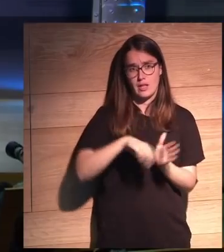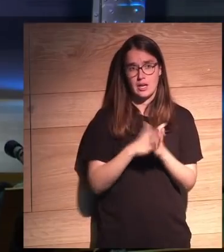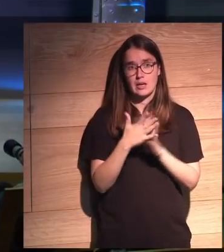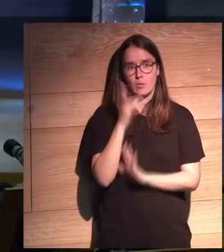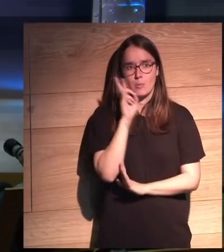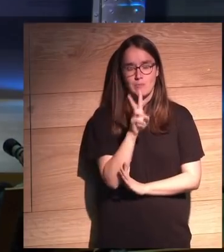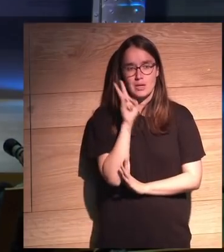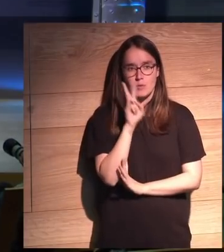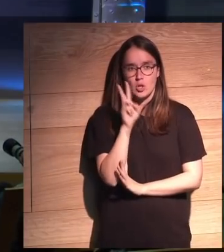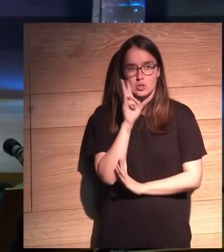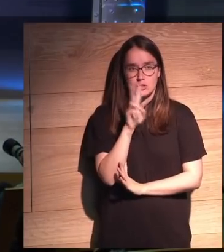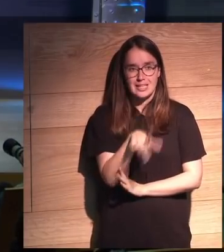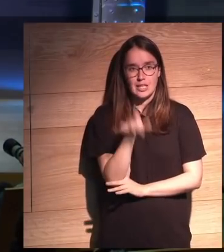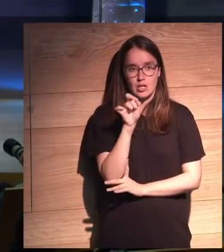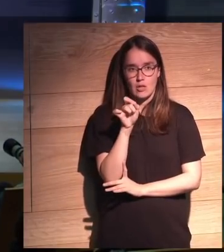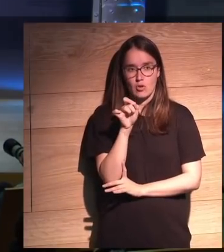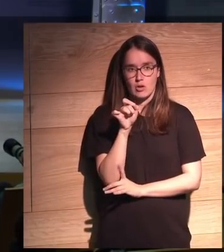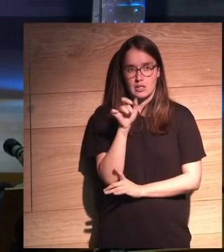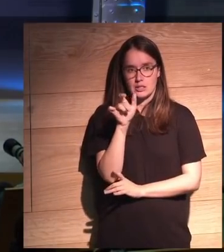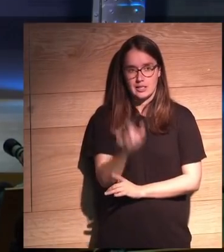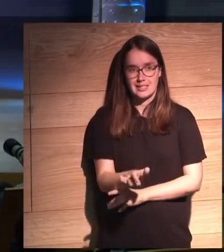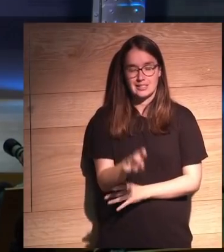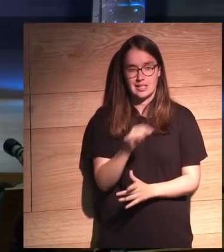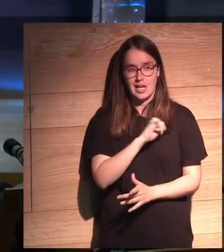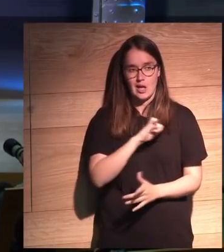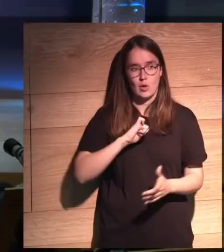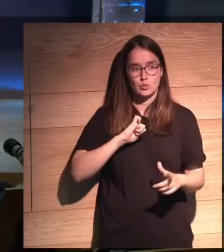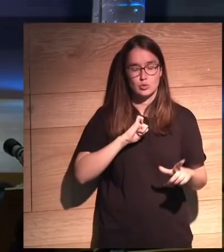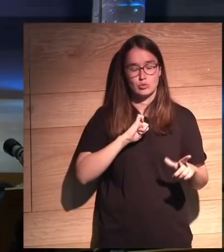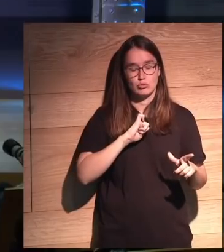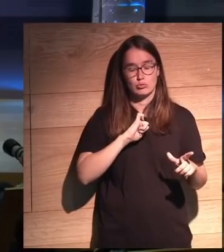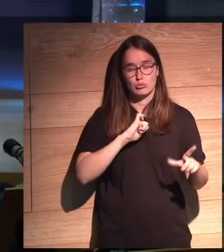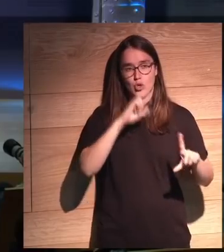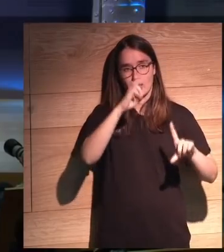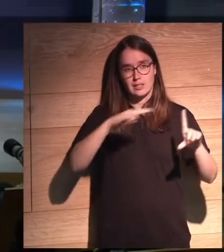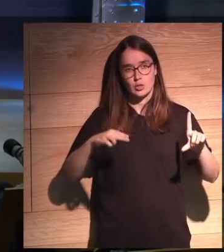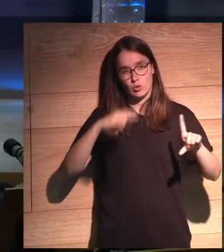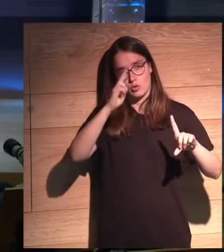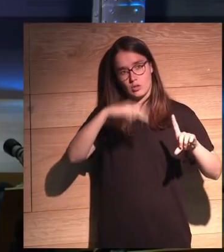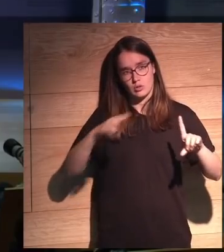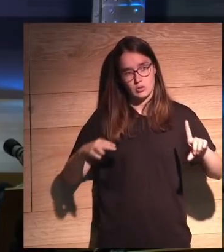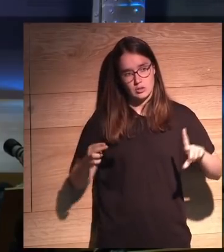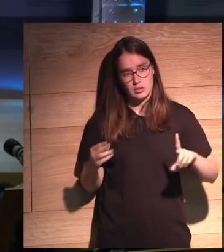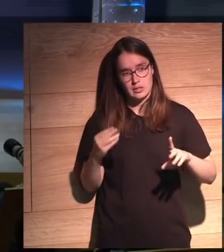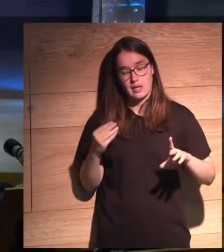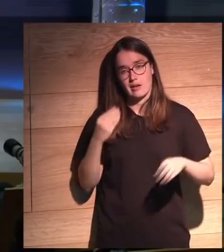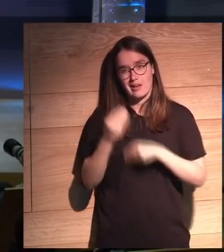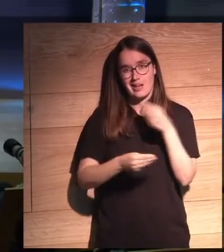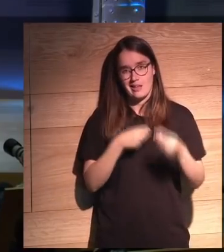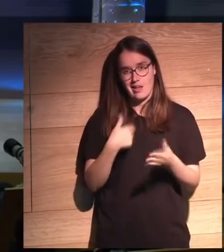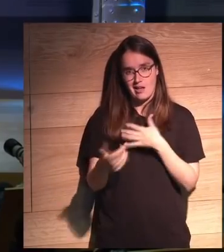hemos seleccionado pues este autorretrato con uno de los cuadros que ya, los autorretratos que